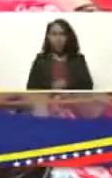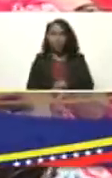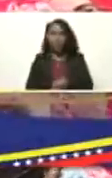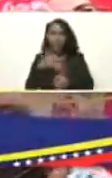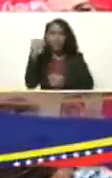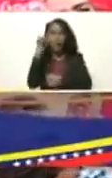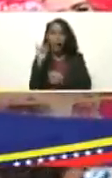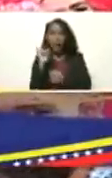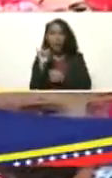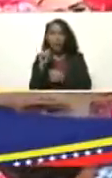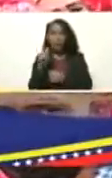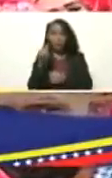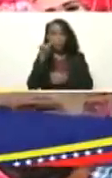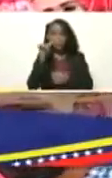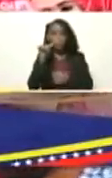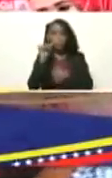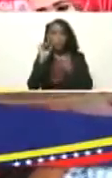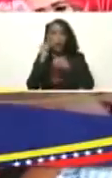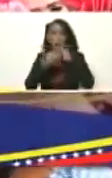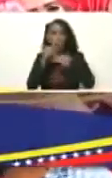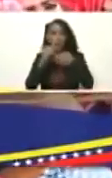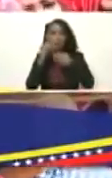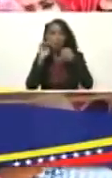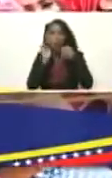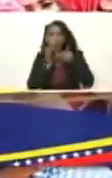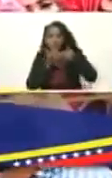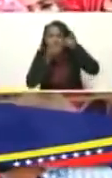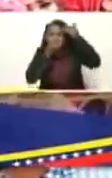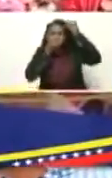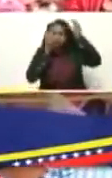están cubiertos, que están, ¿cómo es que se llama eso?